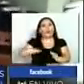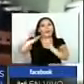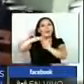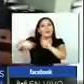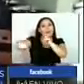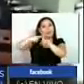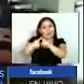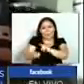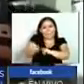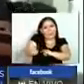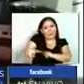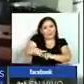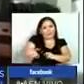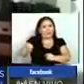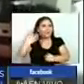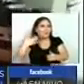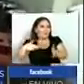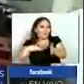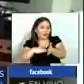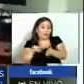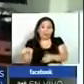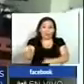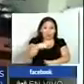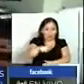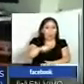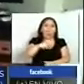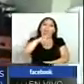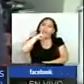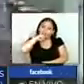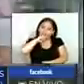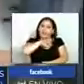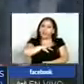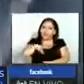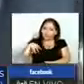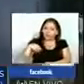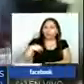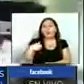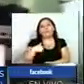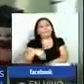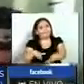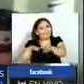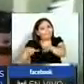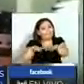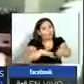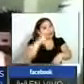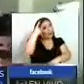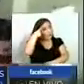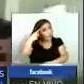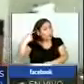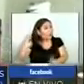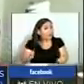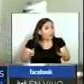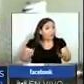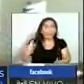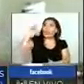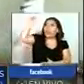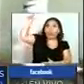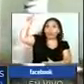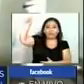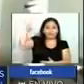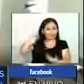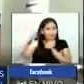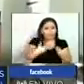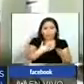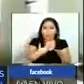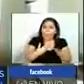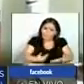Muchos de ellos pues son de familias de escasos recursos Les agradezco muchísimo Recuerden que Dios no se queda con nada